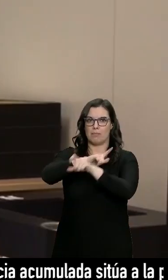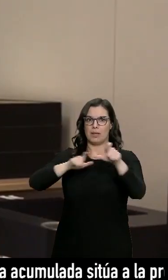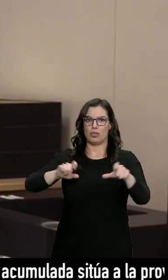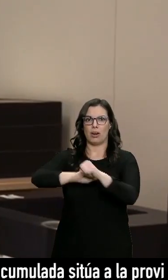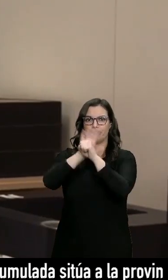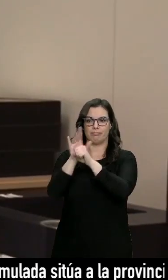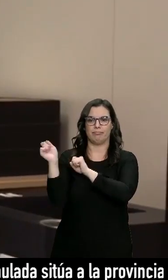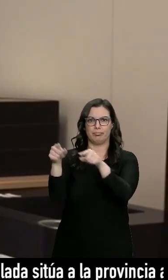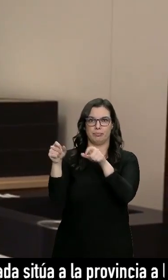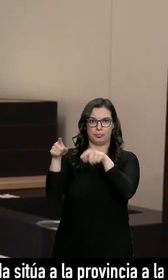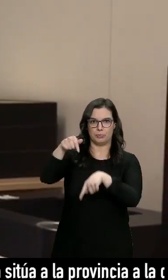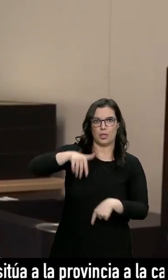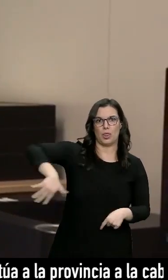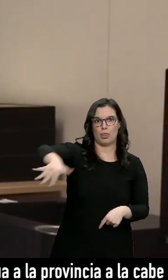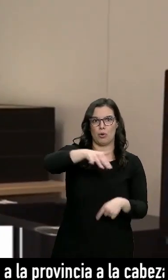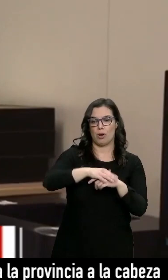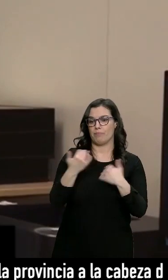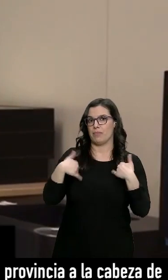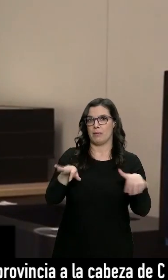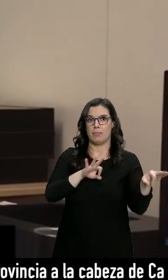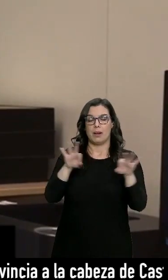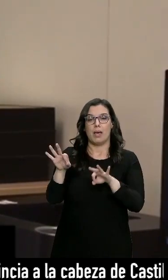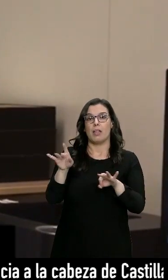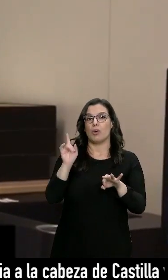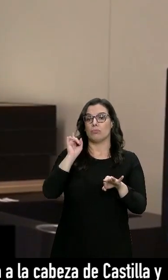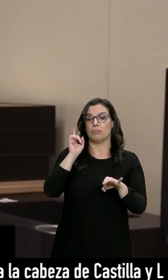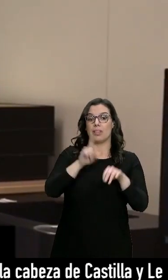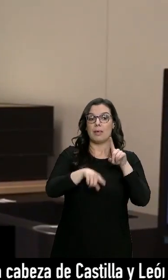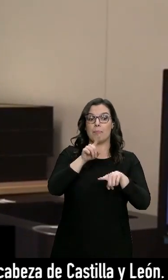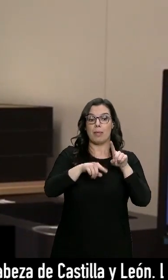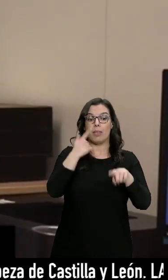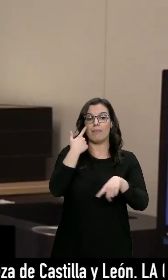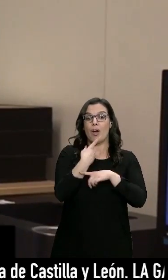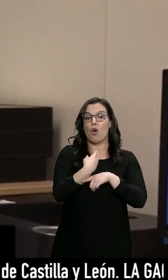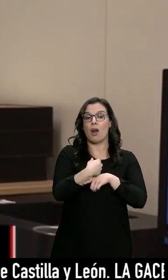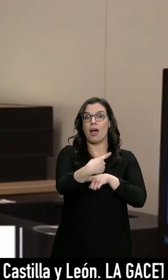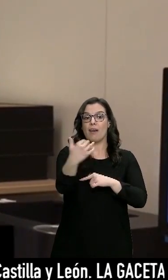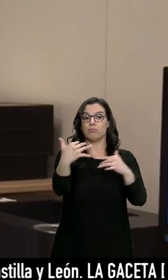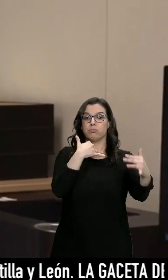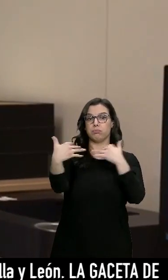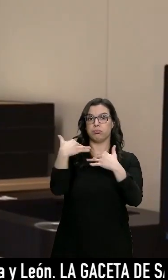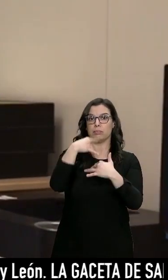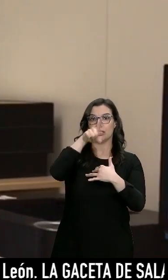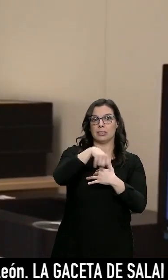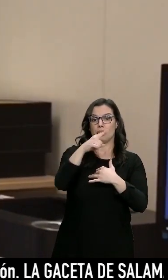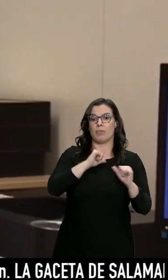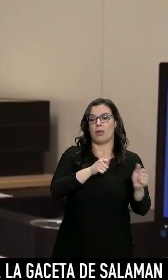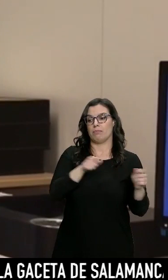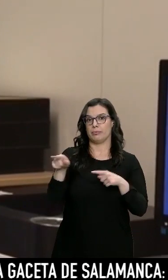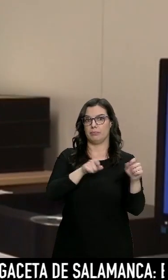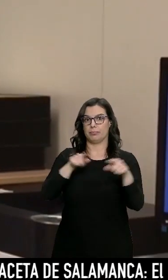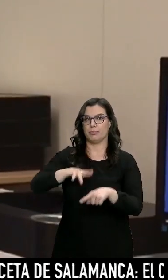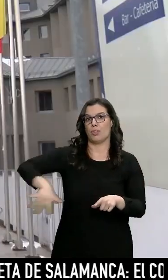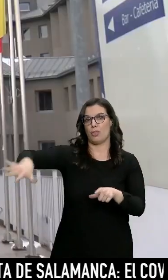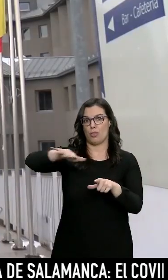Ya está preparado a la espera de, según sea la evolución en las próximas horas, pues empezar a ingresar pacientes